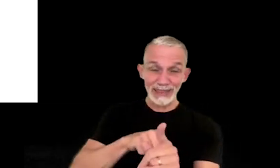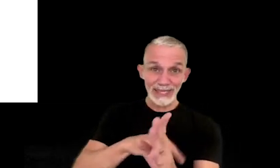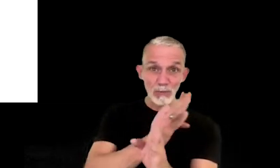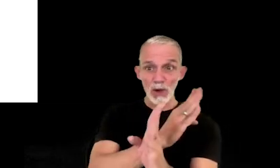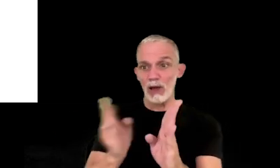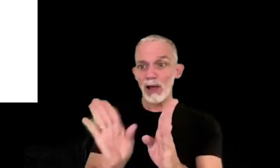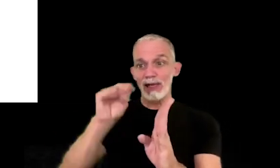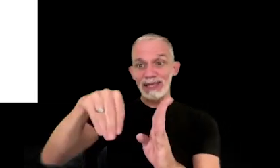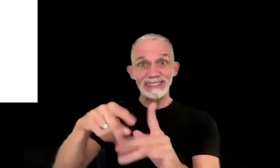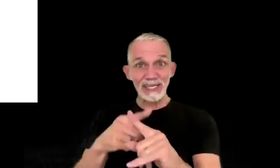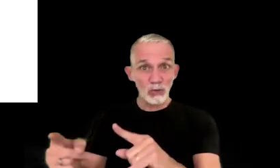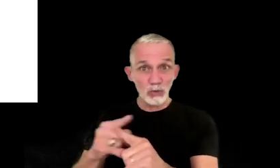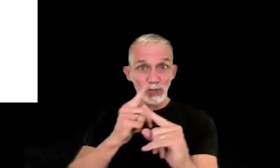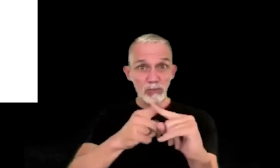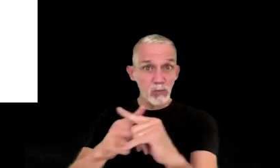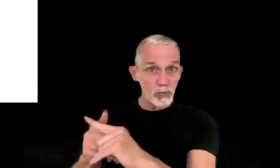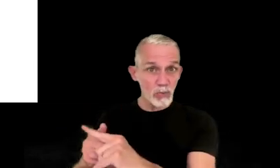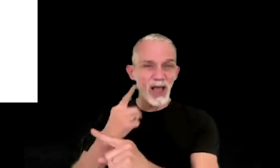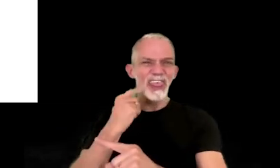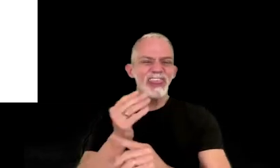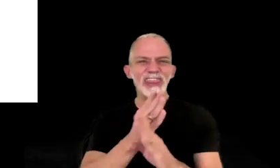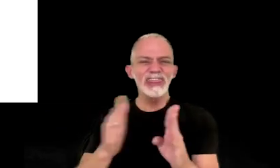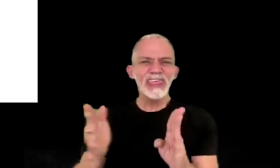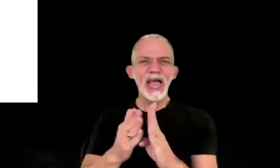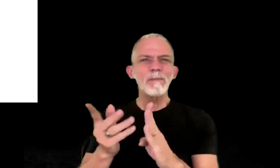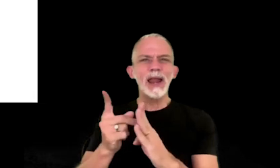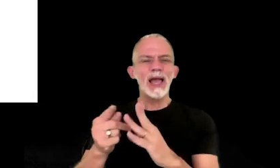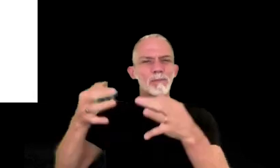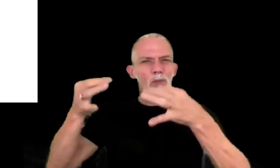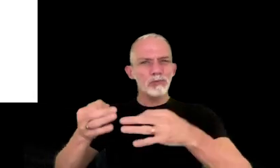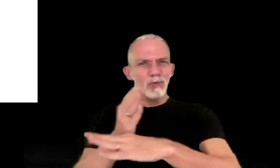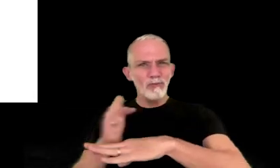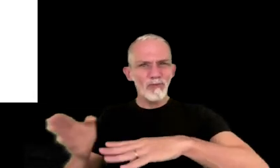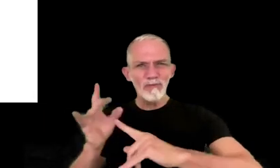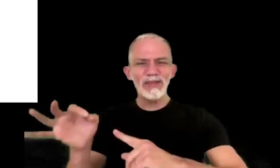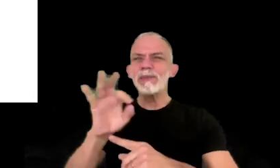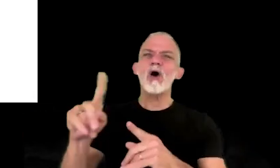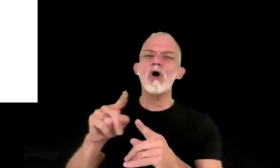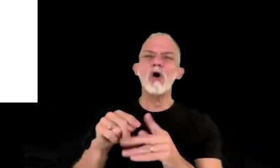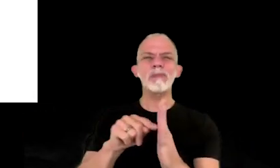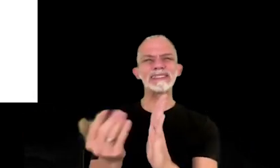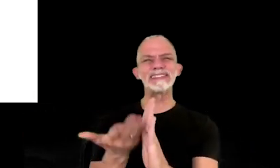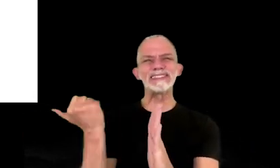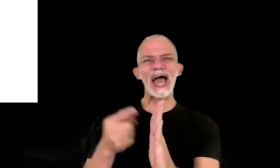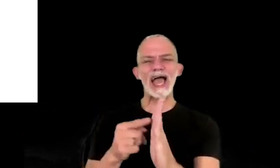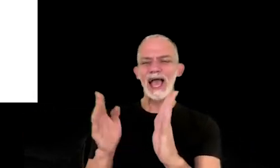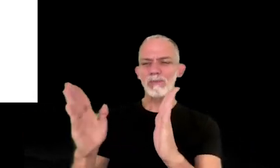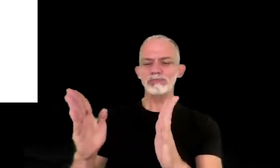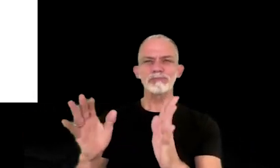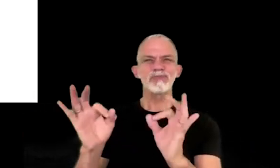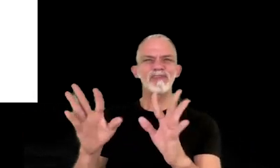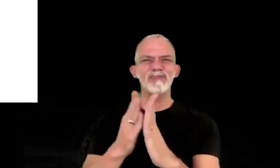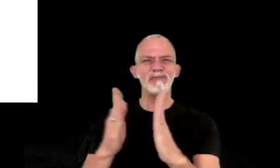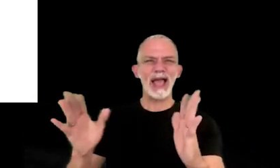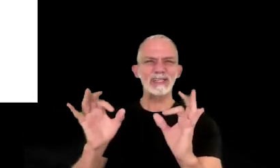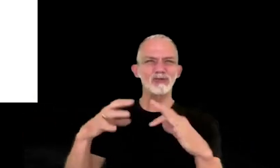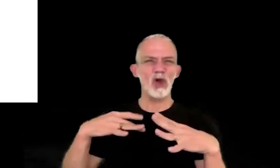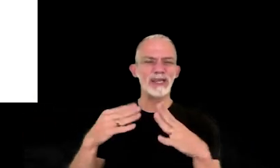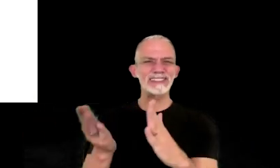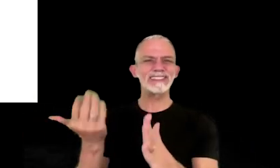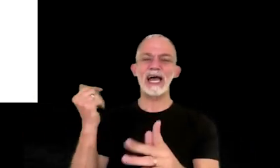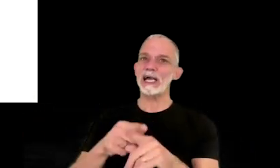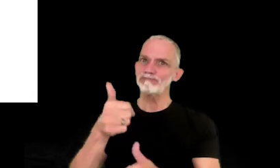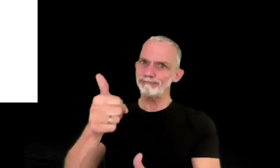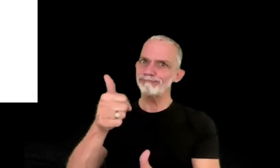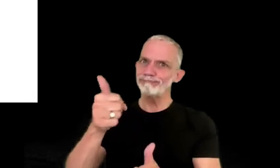feria para computar la fecha en la cual queda firme o para ello no se considera la suspensión del plazo? Excelente